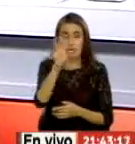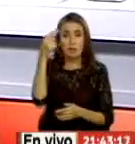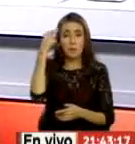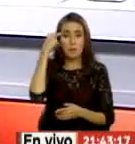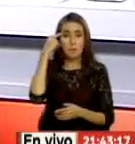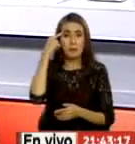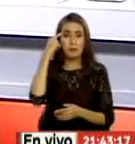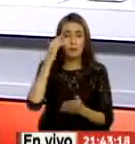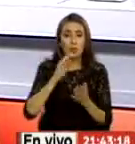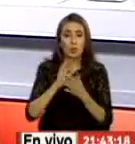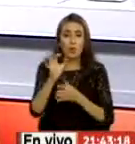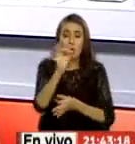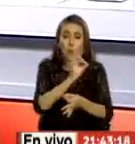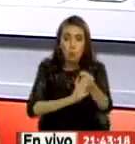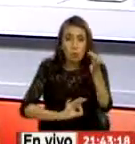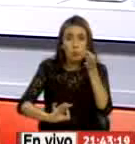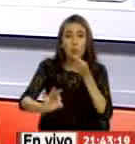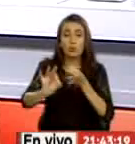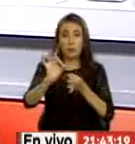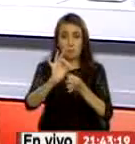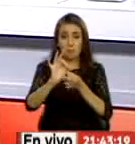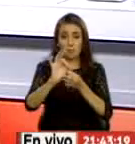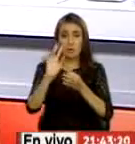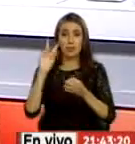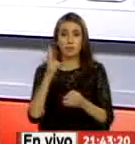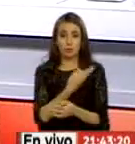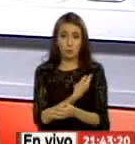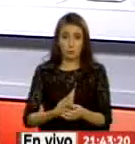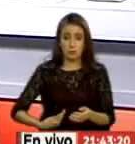cabe un reemplazo mientras dure este proceso?